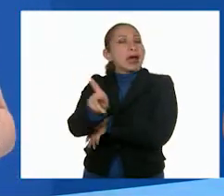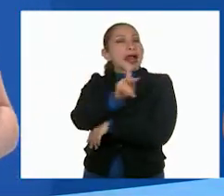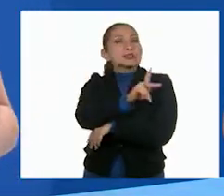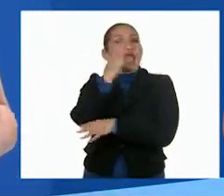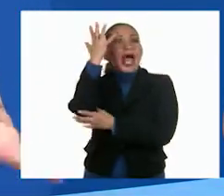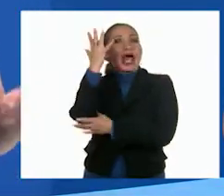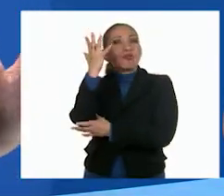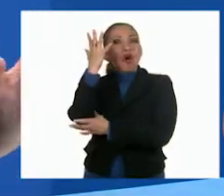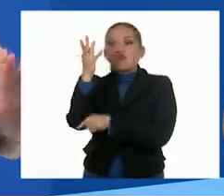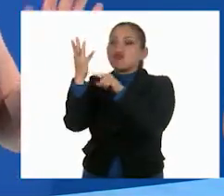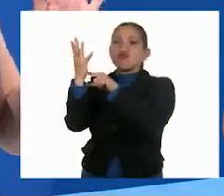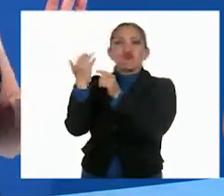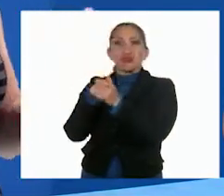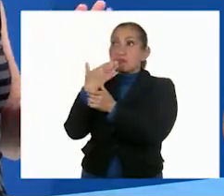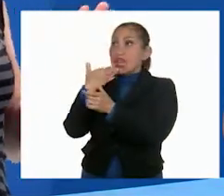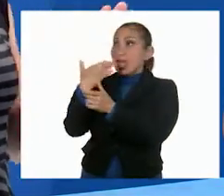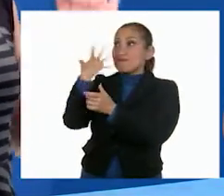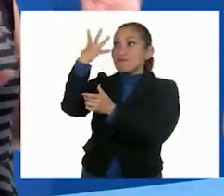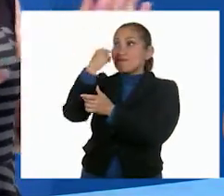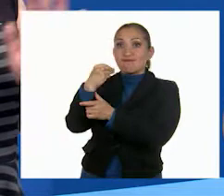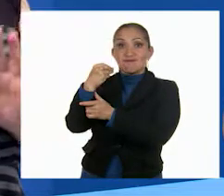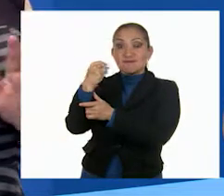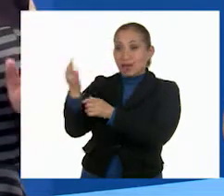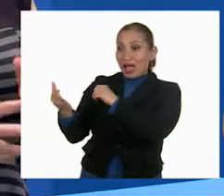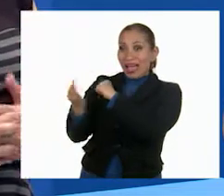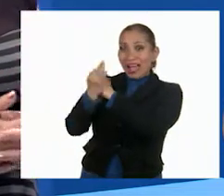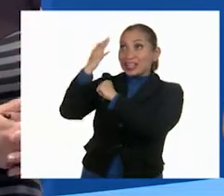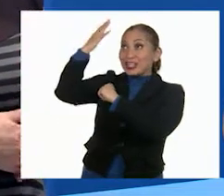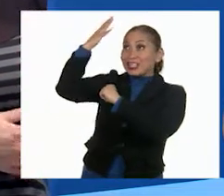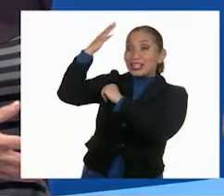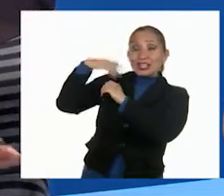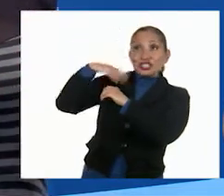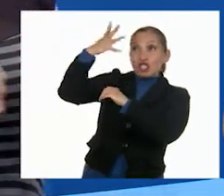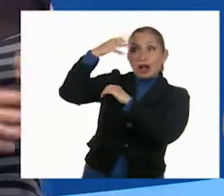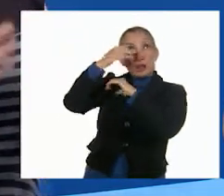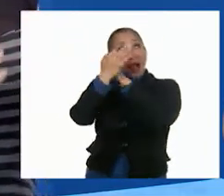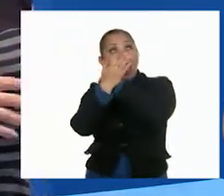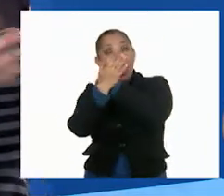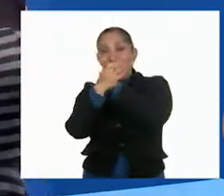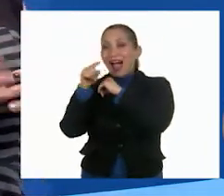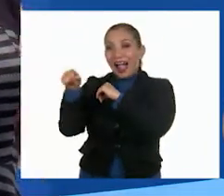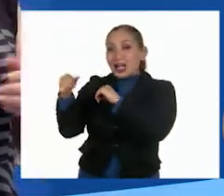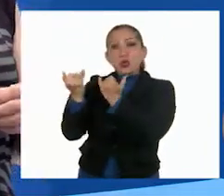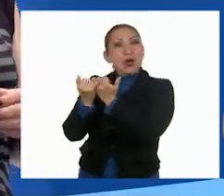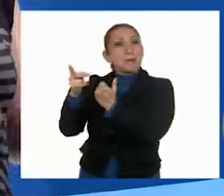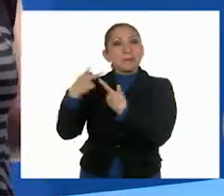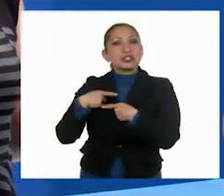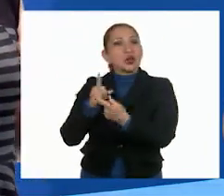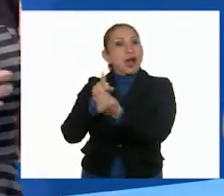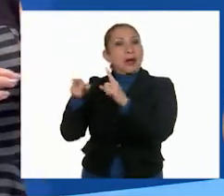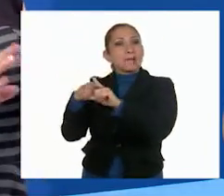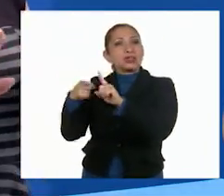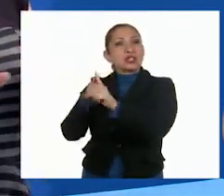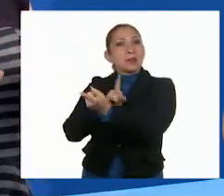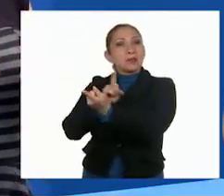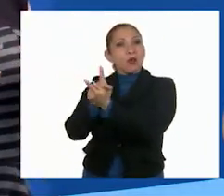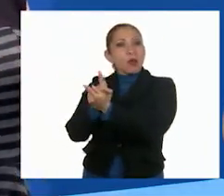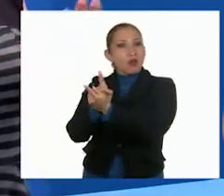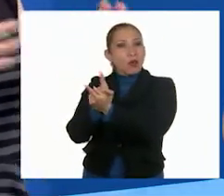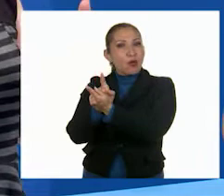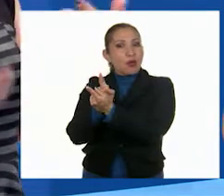bienestar. Exacto. Pero al revés también podemos alejarnos de las personas que nos pueden hacer algún daño o que